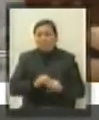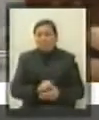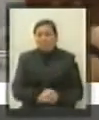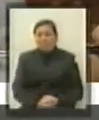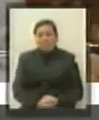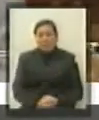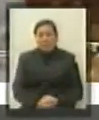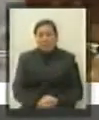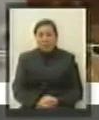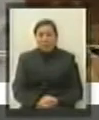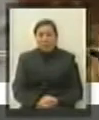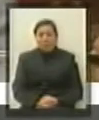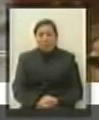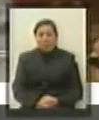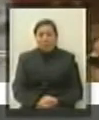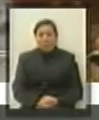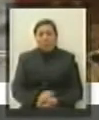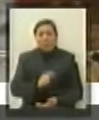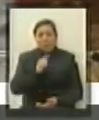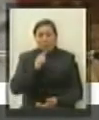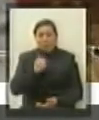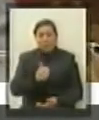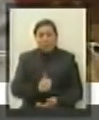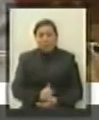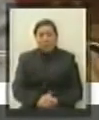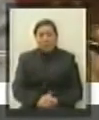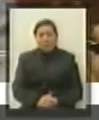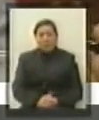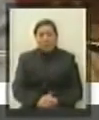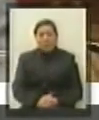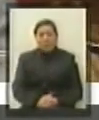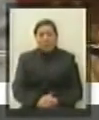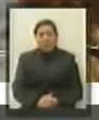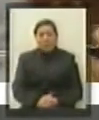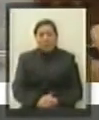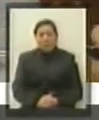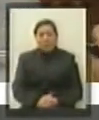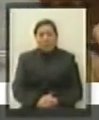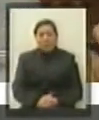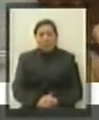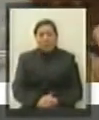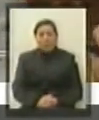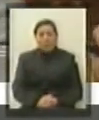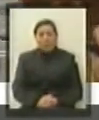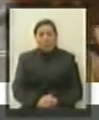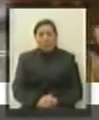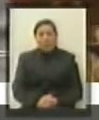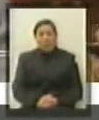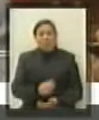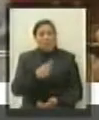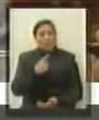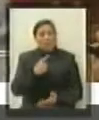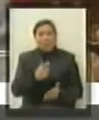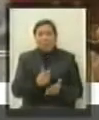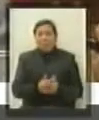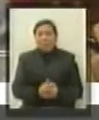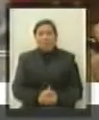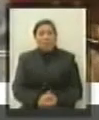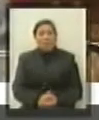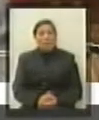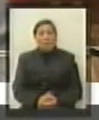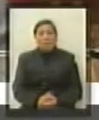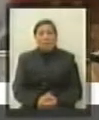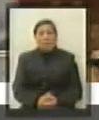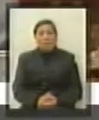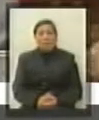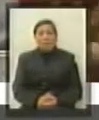o no? Esa es la realidad. Y entonces, señores, por supuesto, fue muy sencillo hacer la ley.